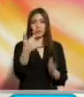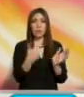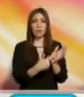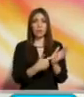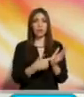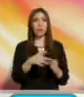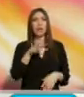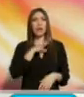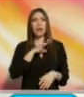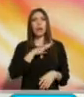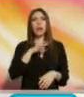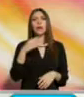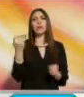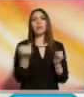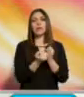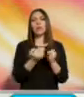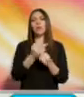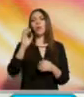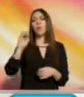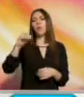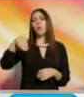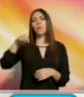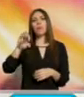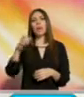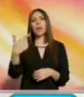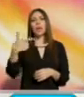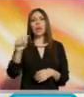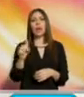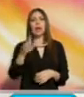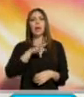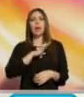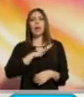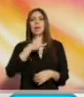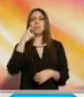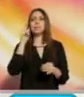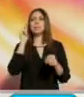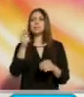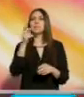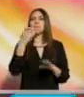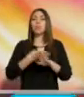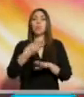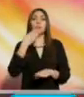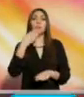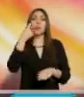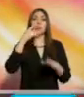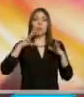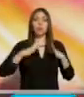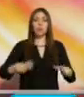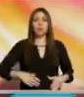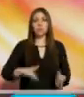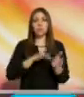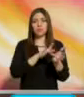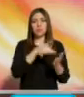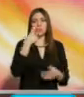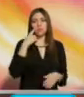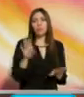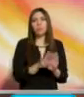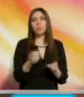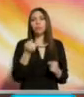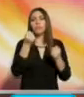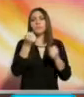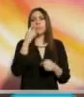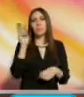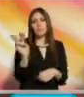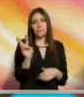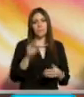unos componentes de ácidos grasos omega que tienen efectos increíbles para el organismo. Muy ¿Sí? bien. Entonces Ya es muy importante. sabemos. Podemos